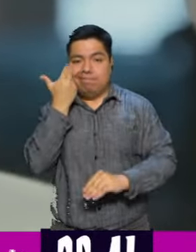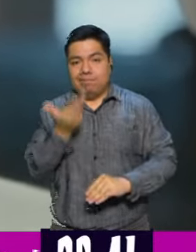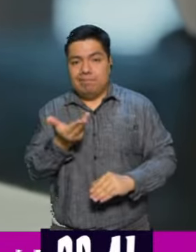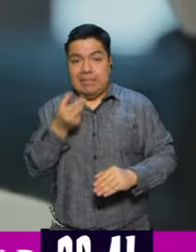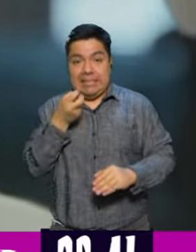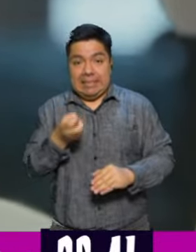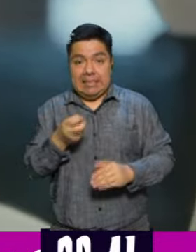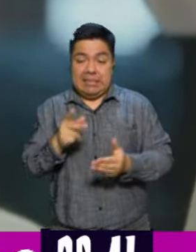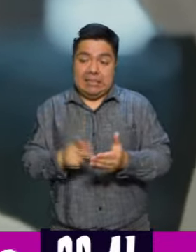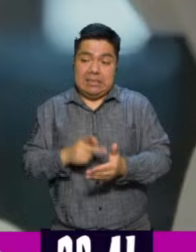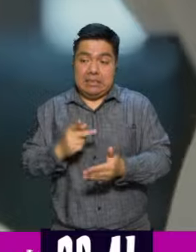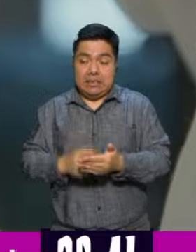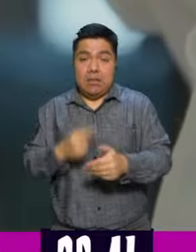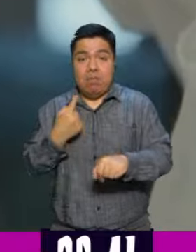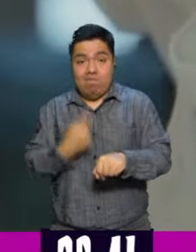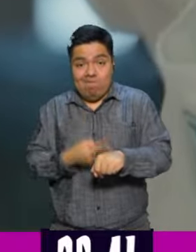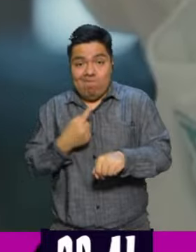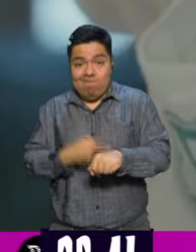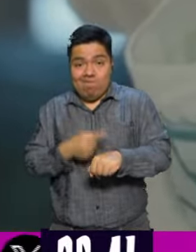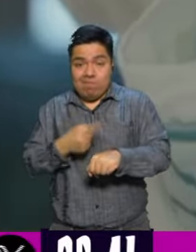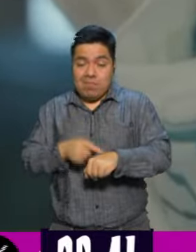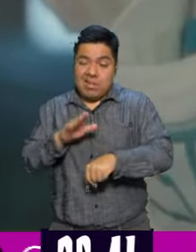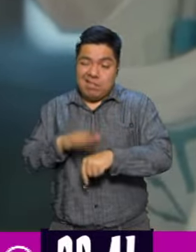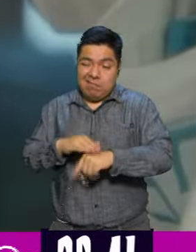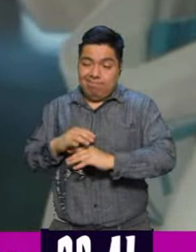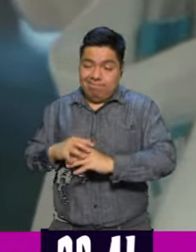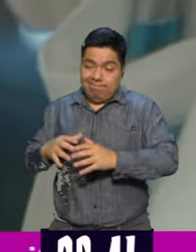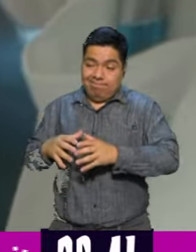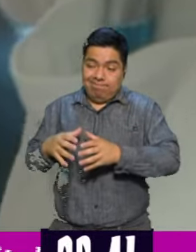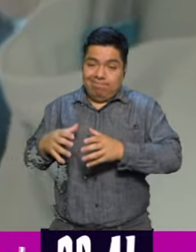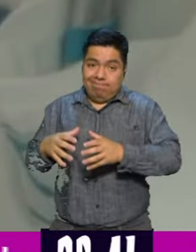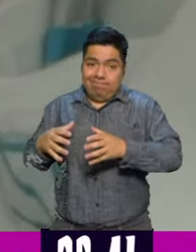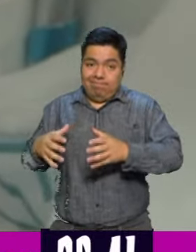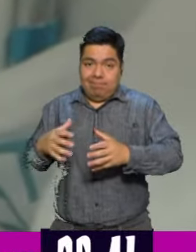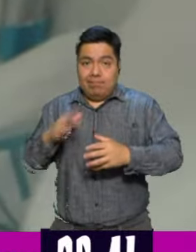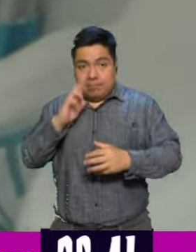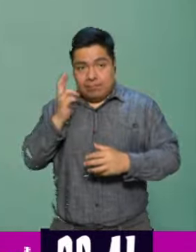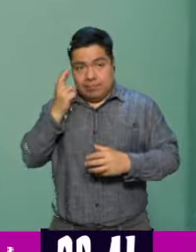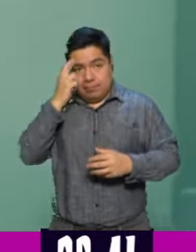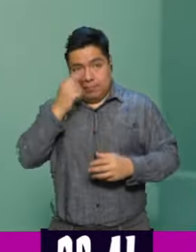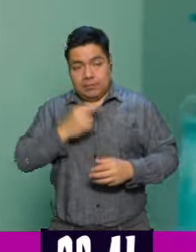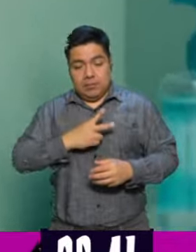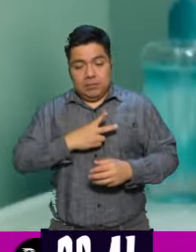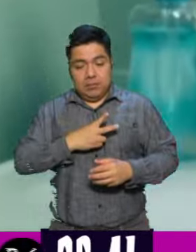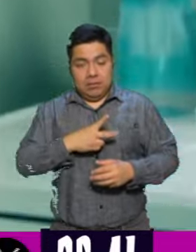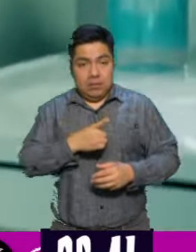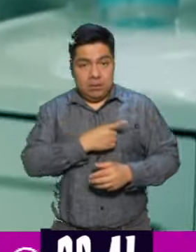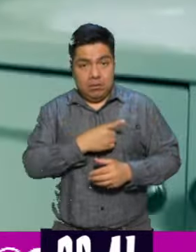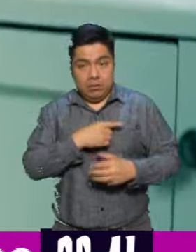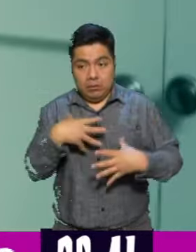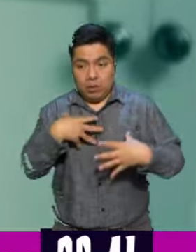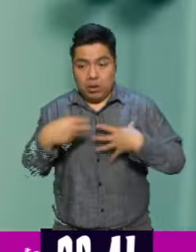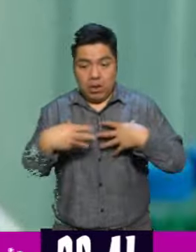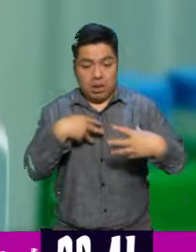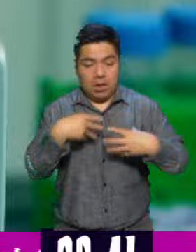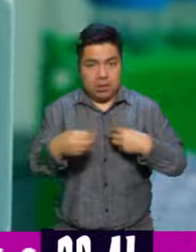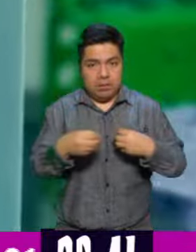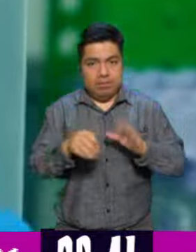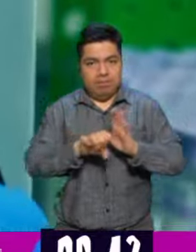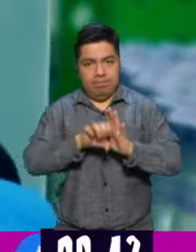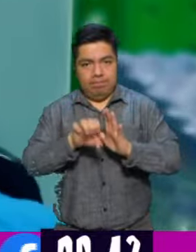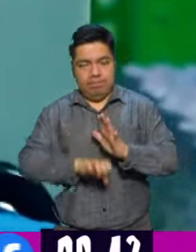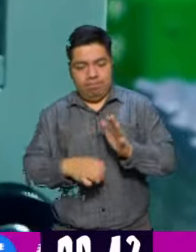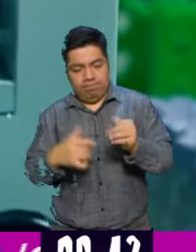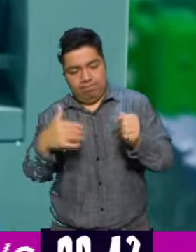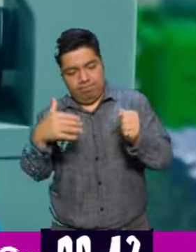la incidencia de enfermos incrementa. Recordemos que los virus no se reproducen solos, se reproducen cuando entran a nuestras